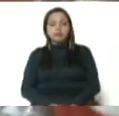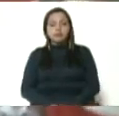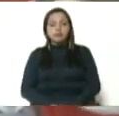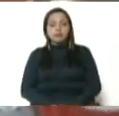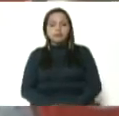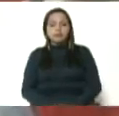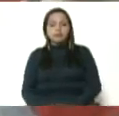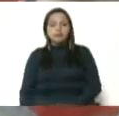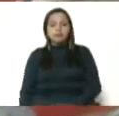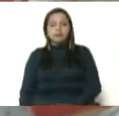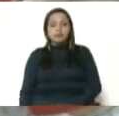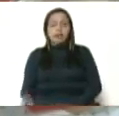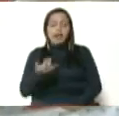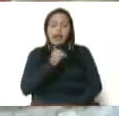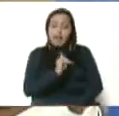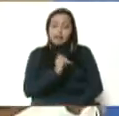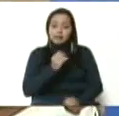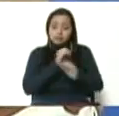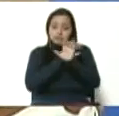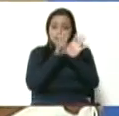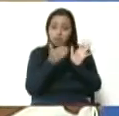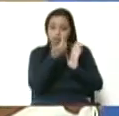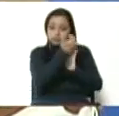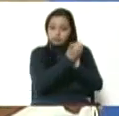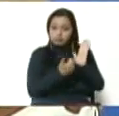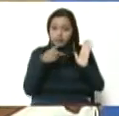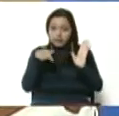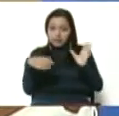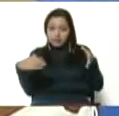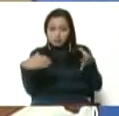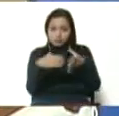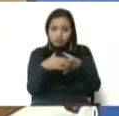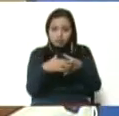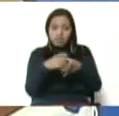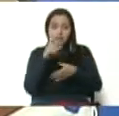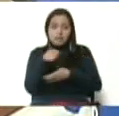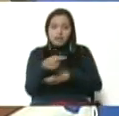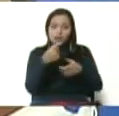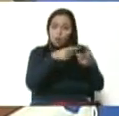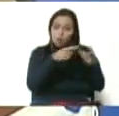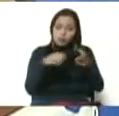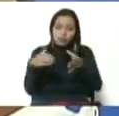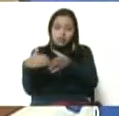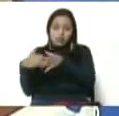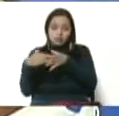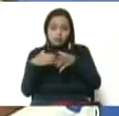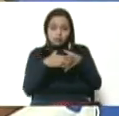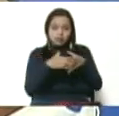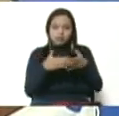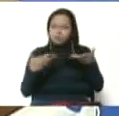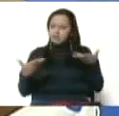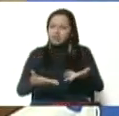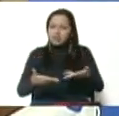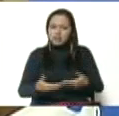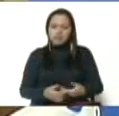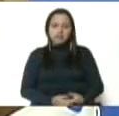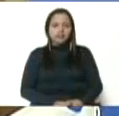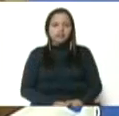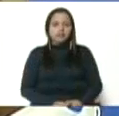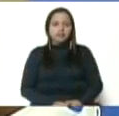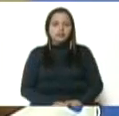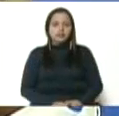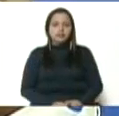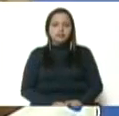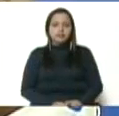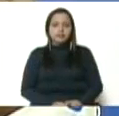Bien, queda constatado en esta reunión y también en las anteriores reuniones es que